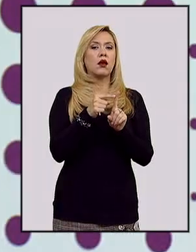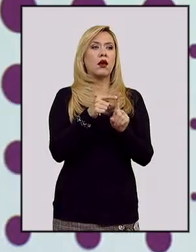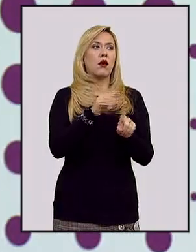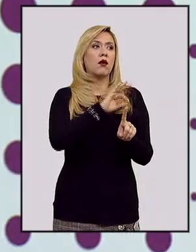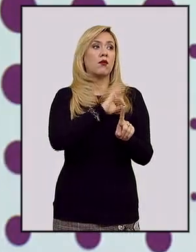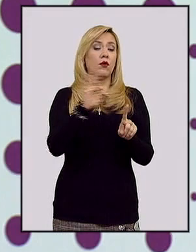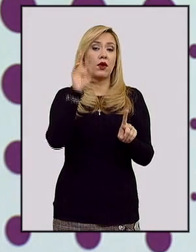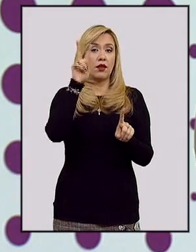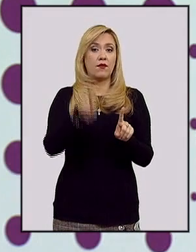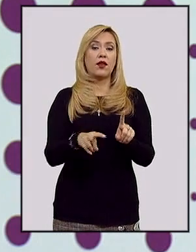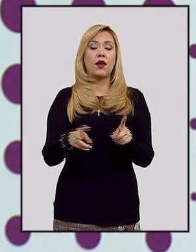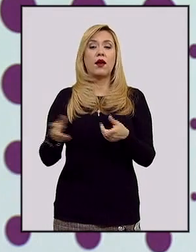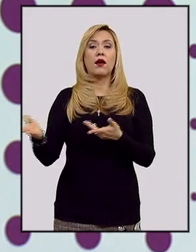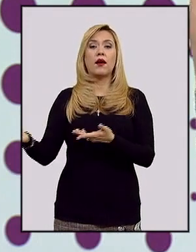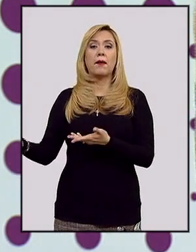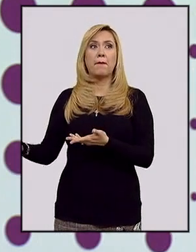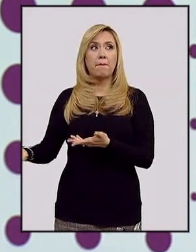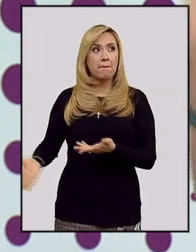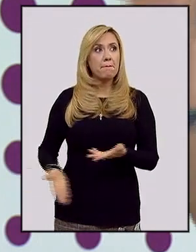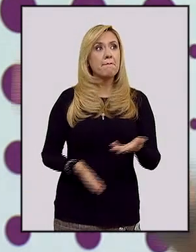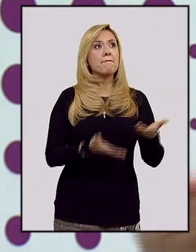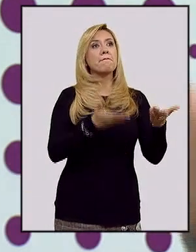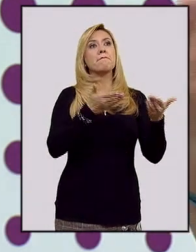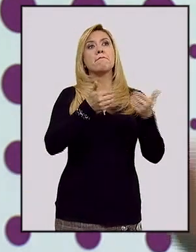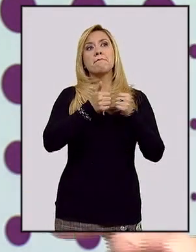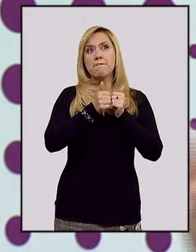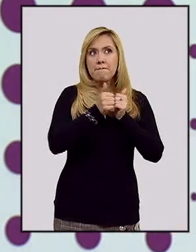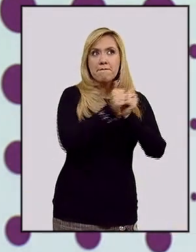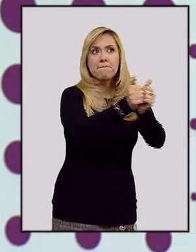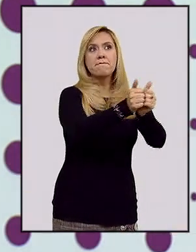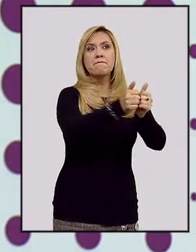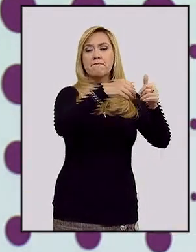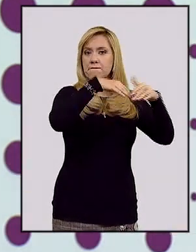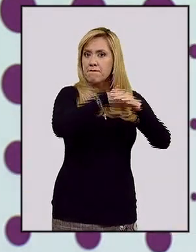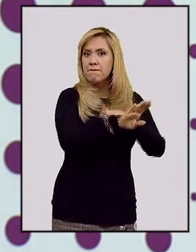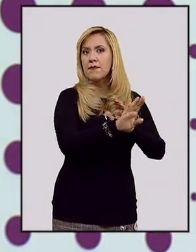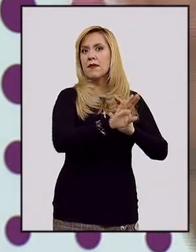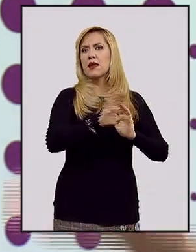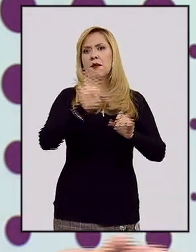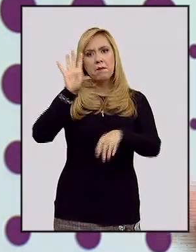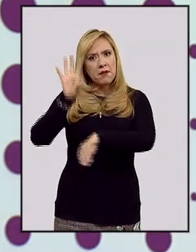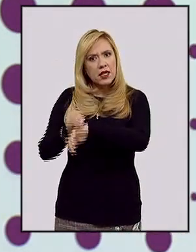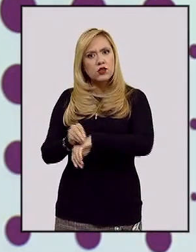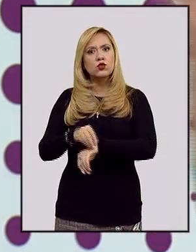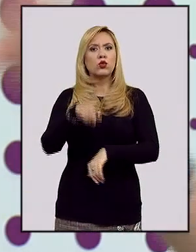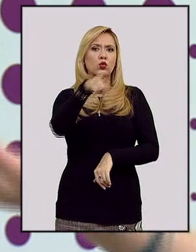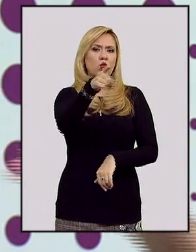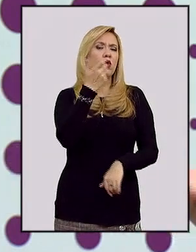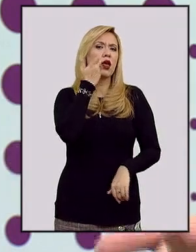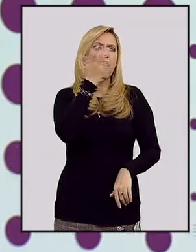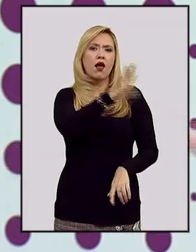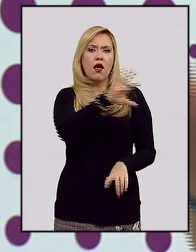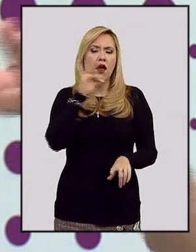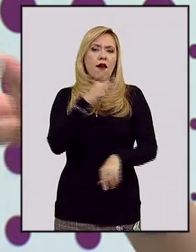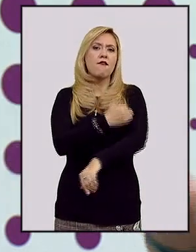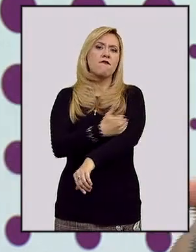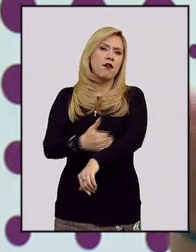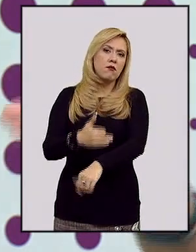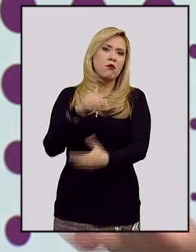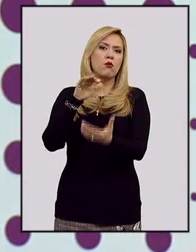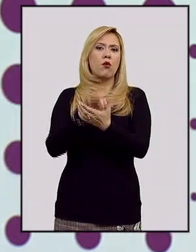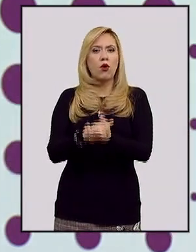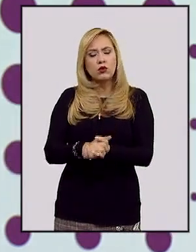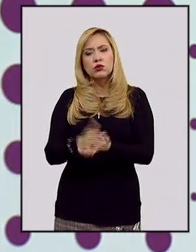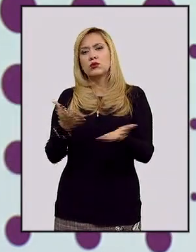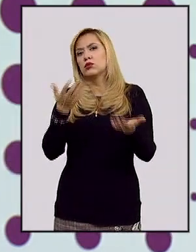puede entrar contigo, acompañarte al parto, alguna persona de tu confianza, digo, no quiero decir familiar, porque no necesariamente tiene que